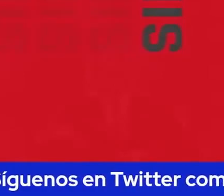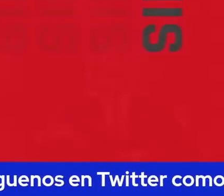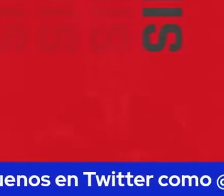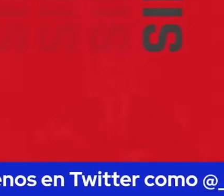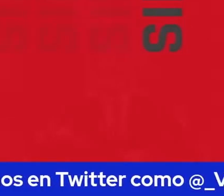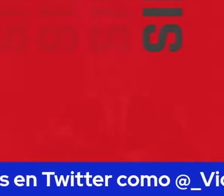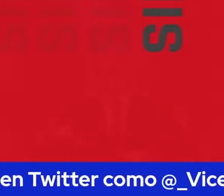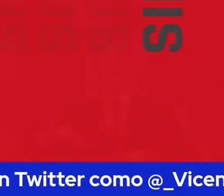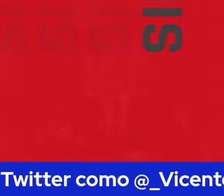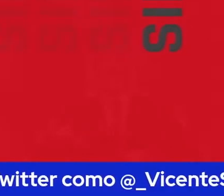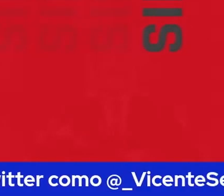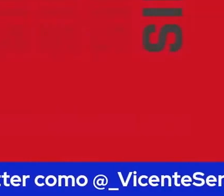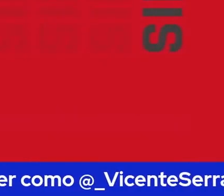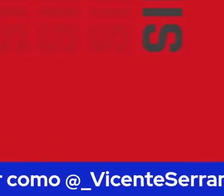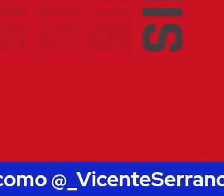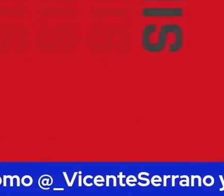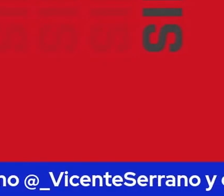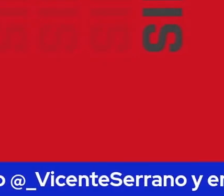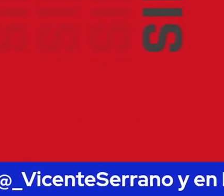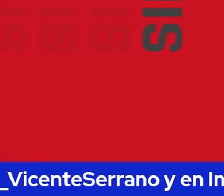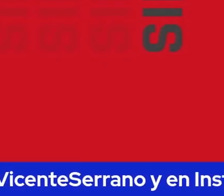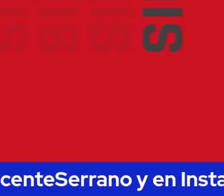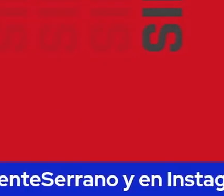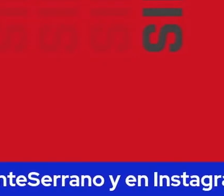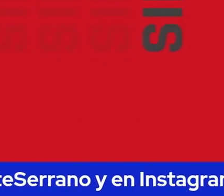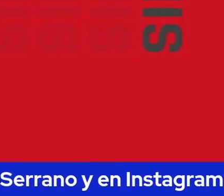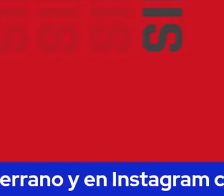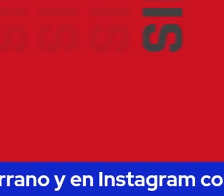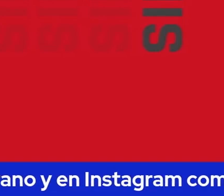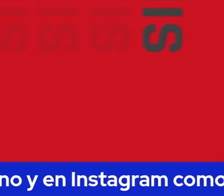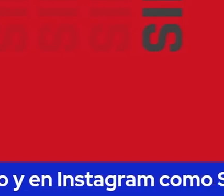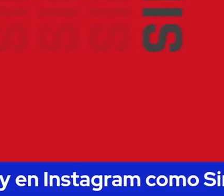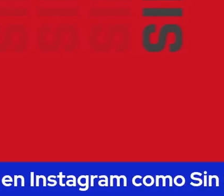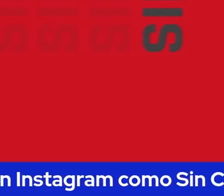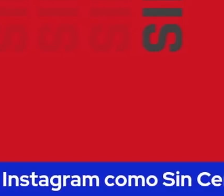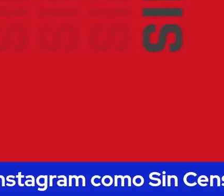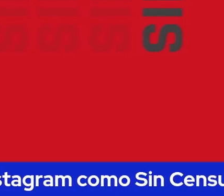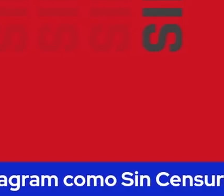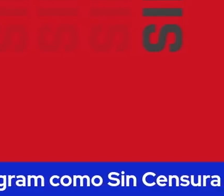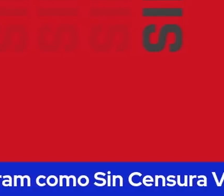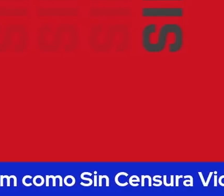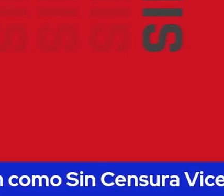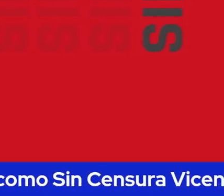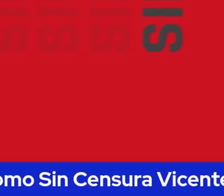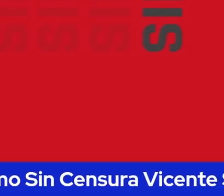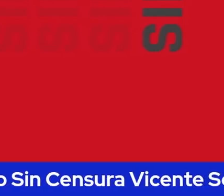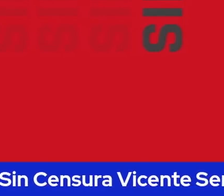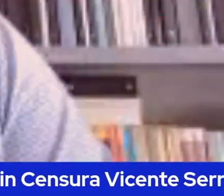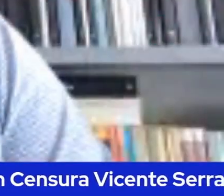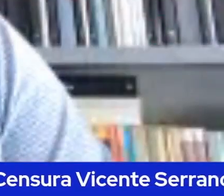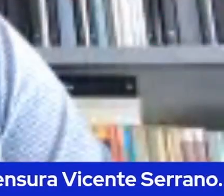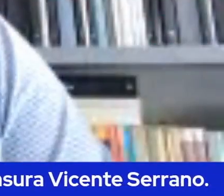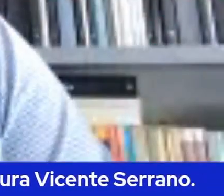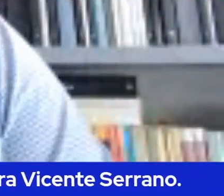en el sicariato porque estos personajes suelen ser contratados para cometer estos crímenes,